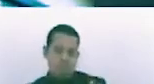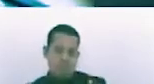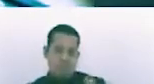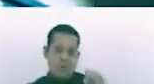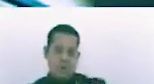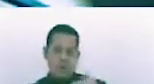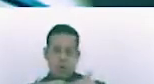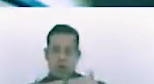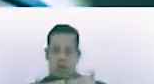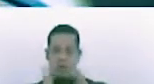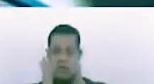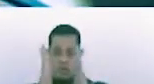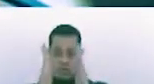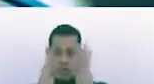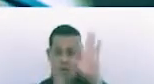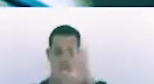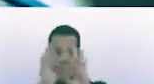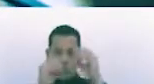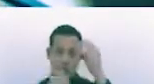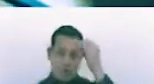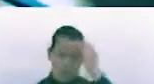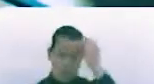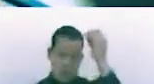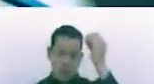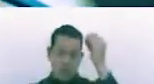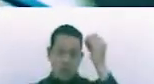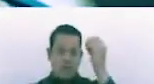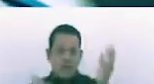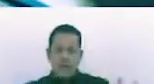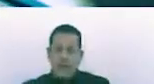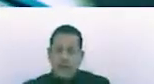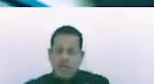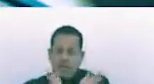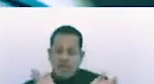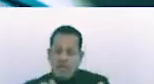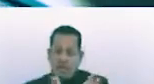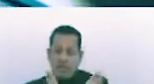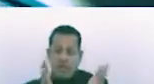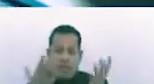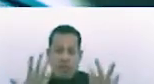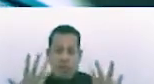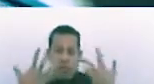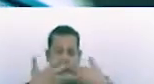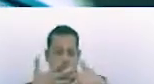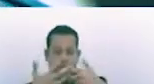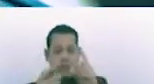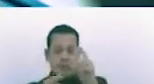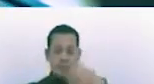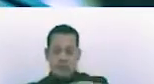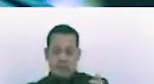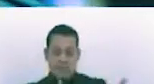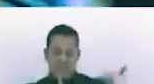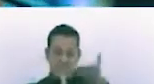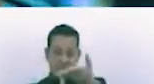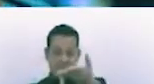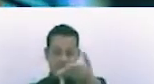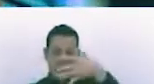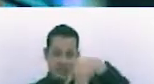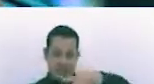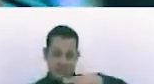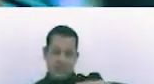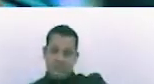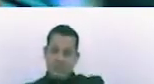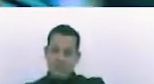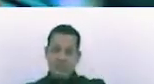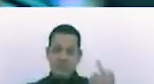Acá también he escuchado algunos comentarios donde se pretende estar desestabilizando y mintiéndole a la población, pero al final